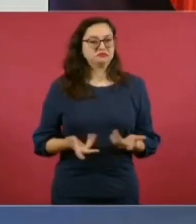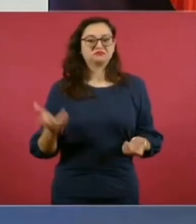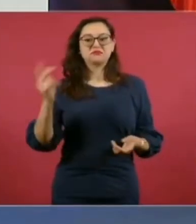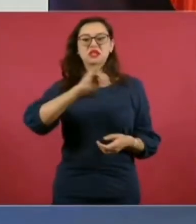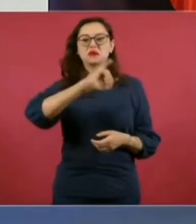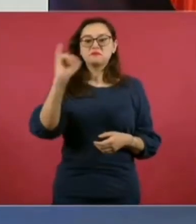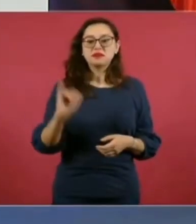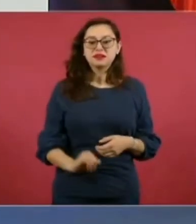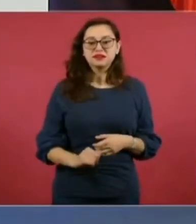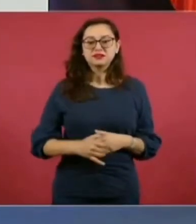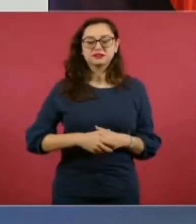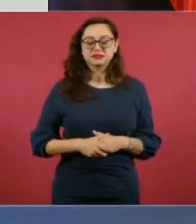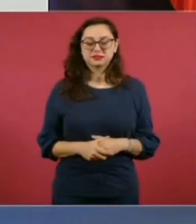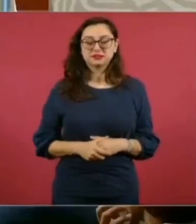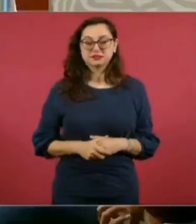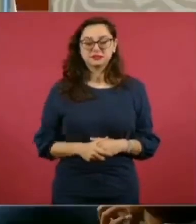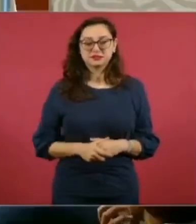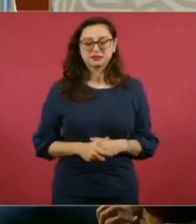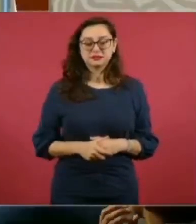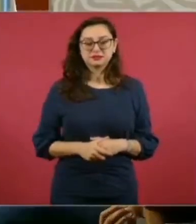Nunca.